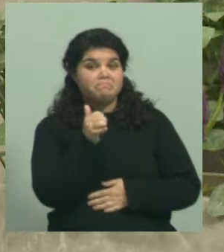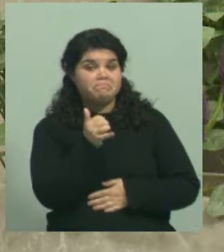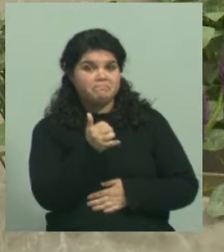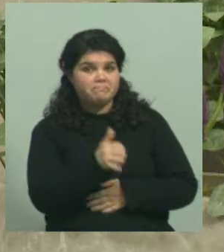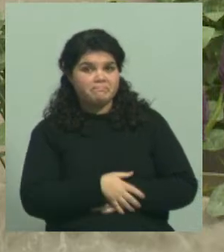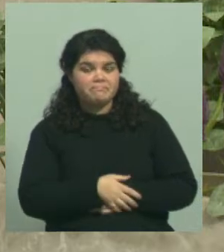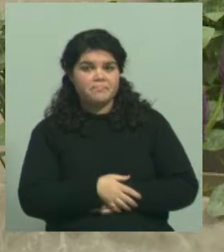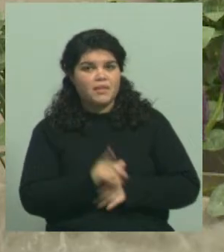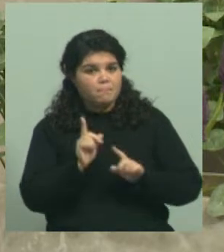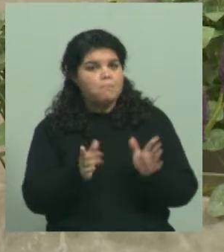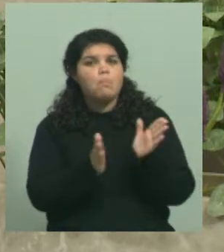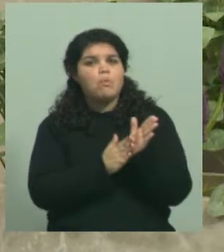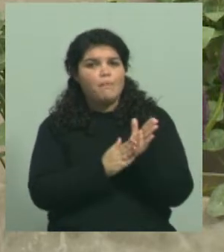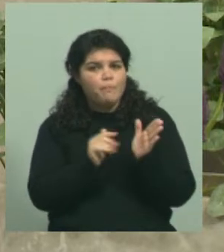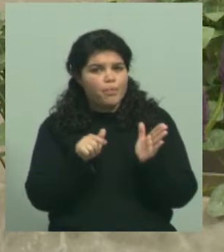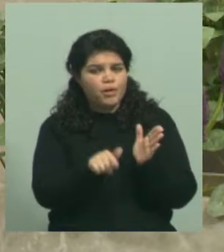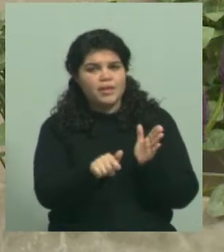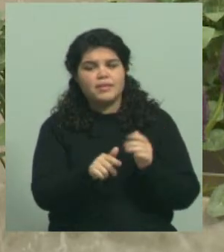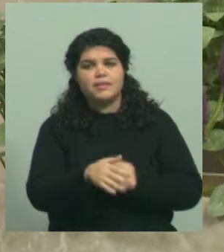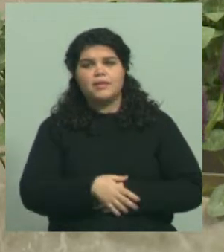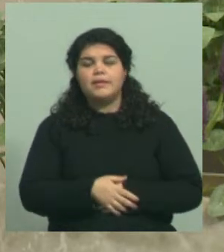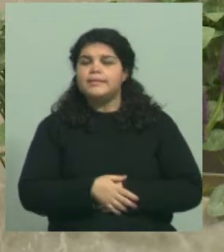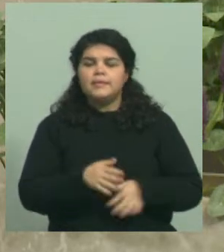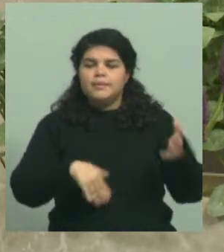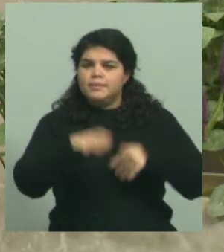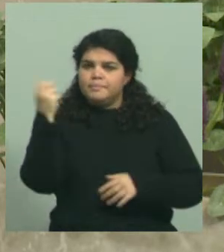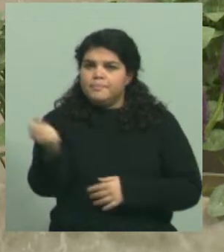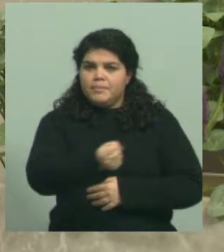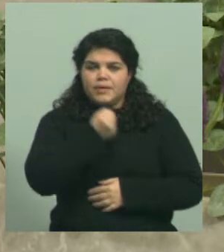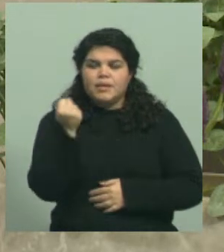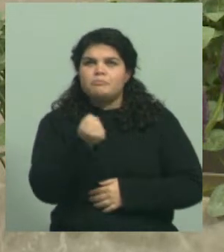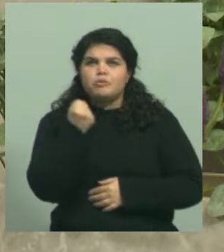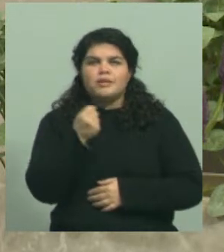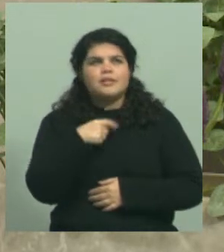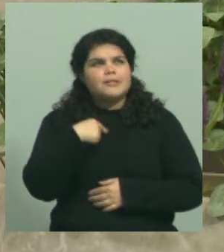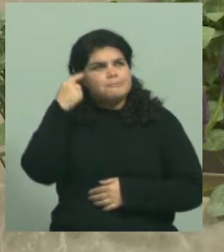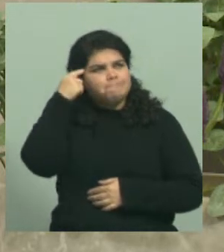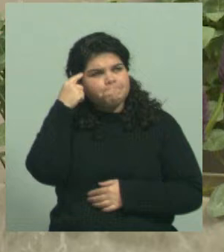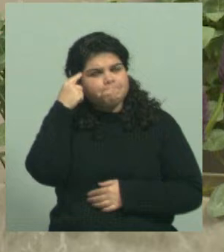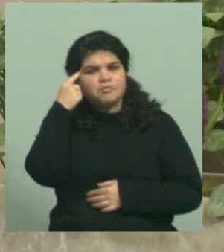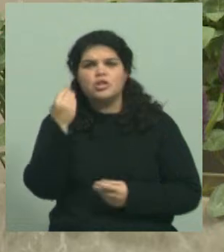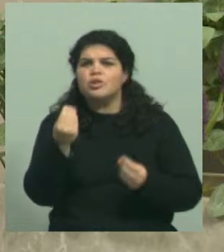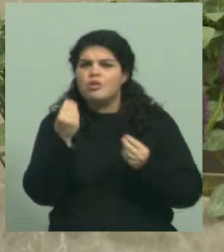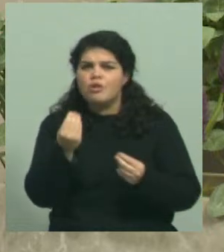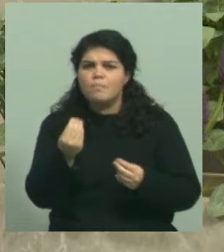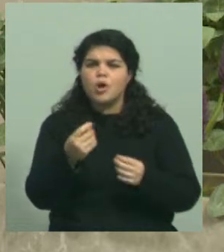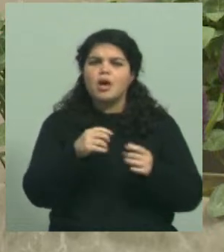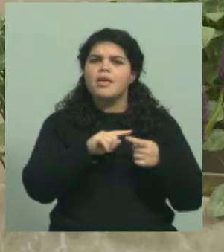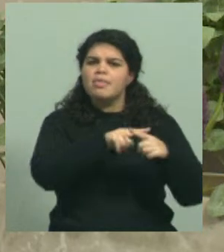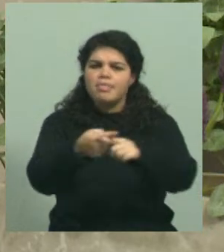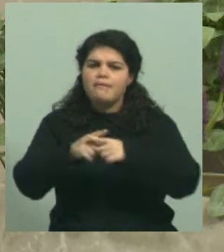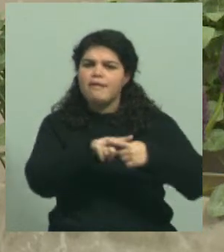esa propuesta, digamos, nos pareció muy importante abrir ese debate a la sociedad, o sea, que la facultad y